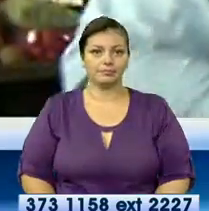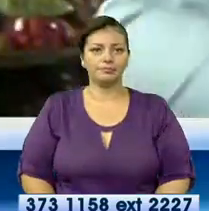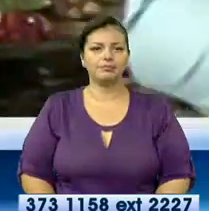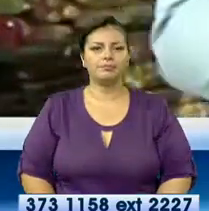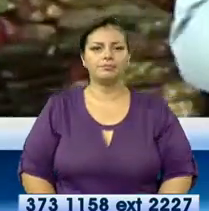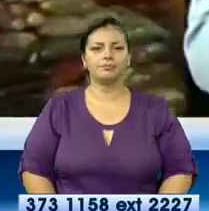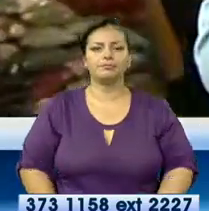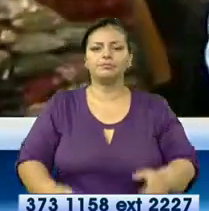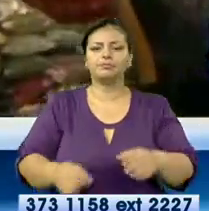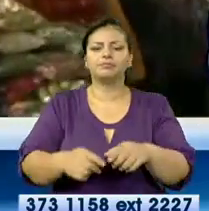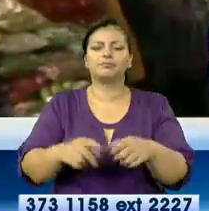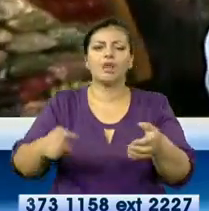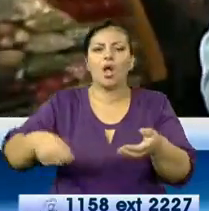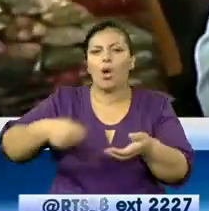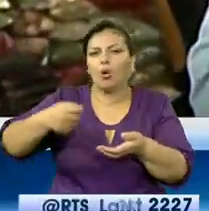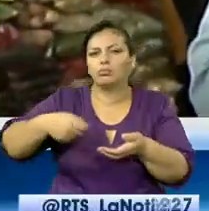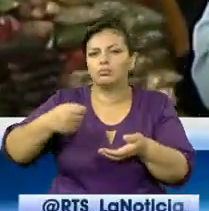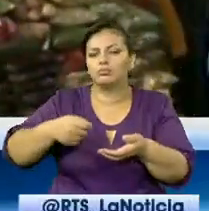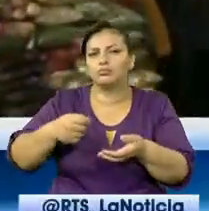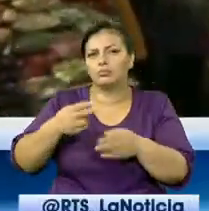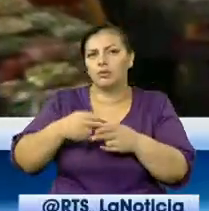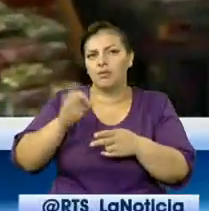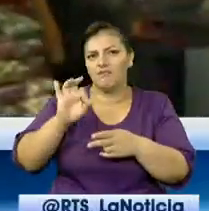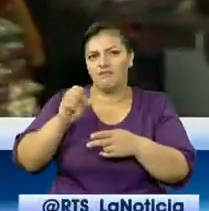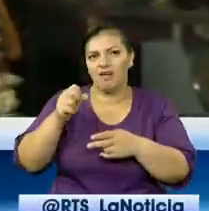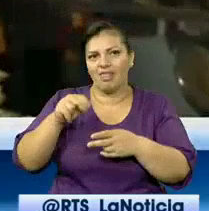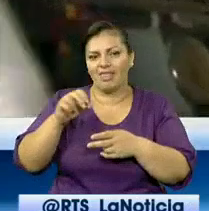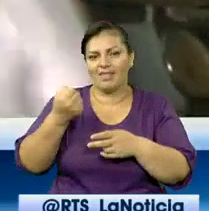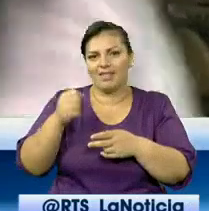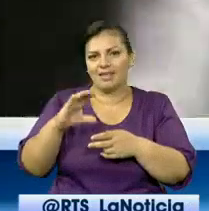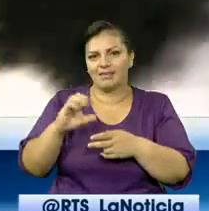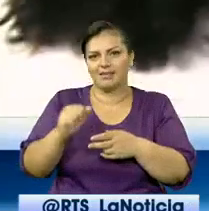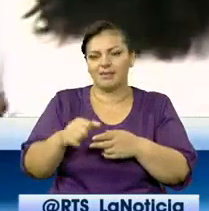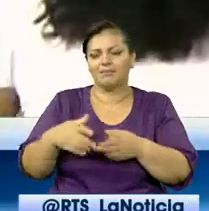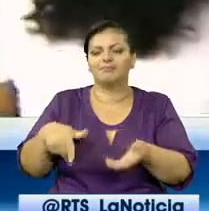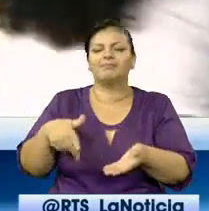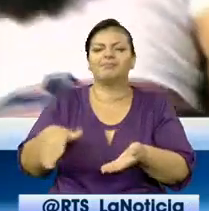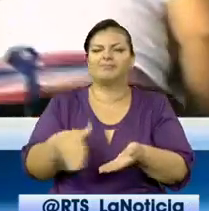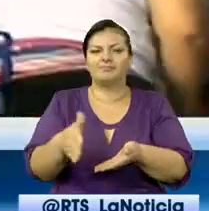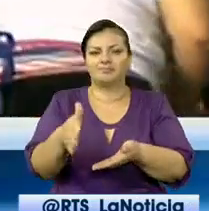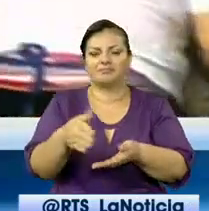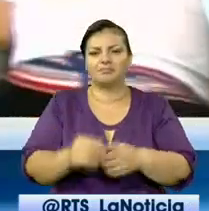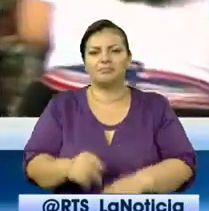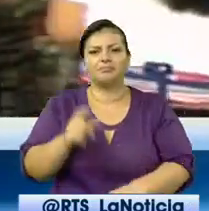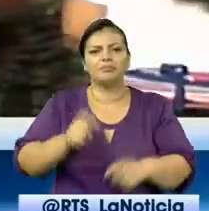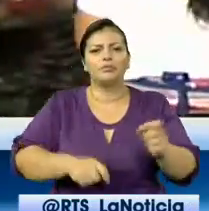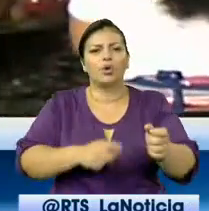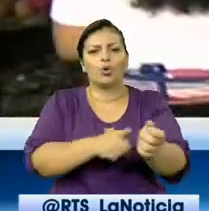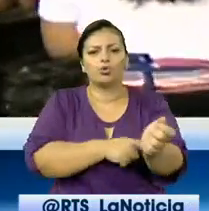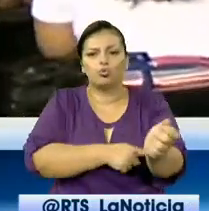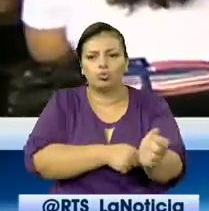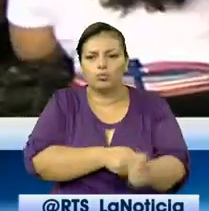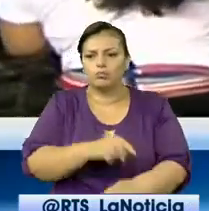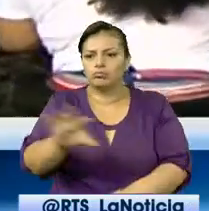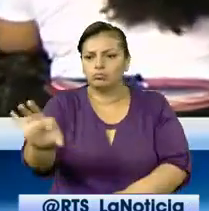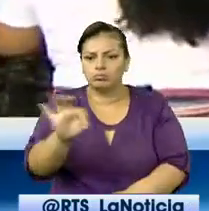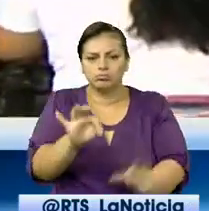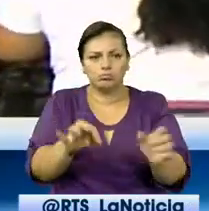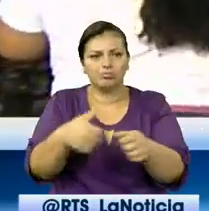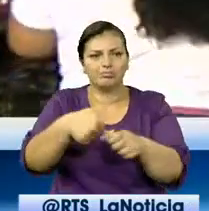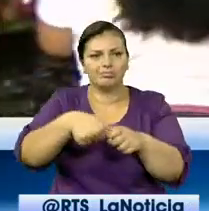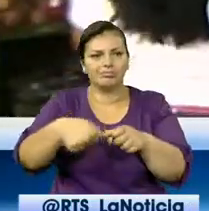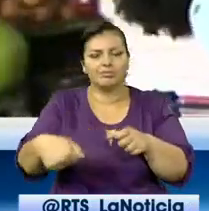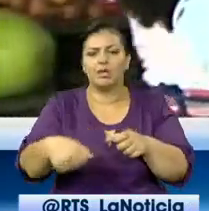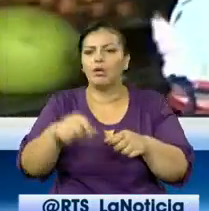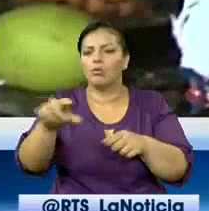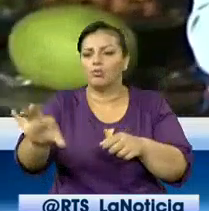apóstoles el pescado representaría a Jesús es la creencia pero si usted no tiene para comprar los 12 granos porque $ por cada